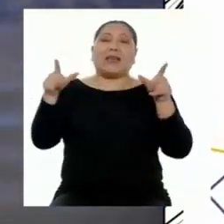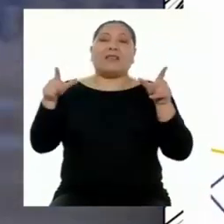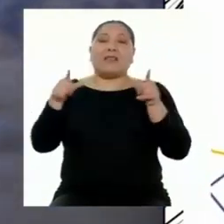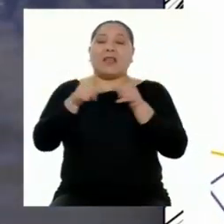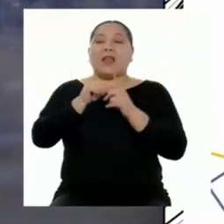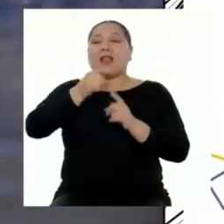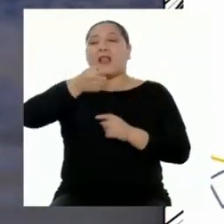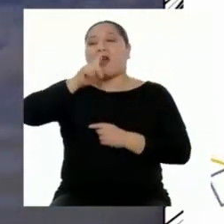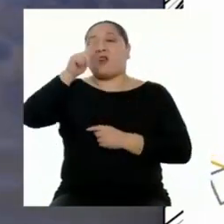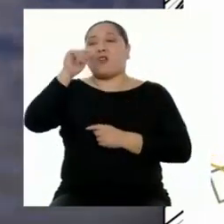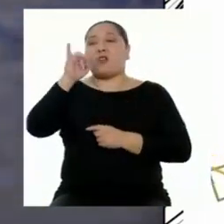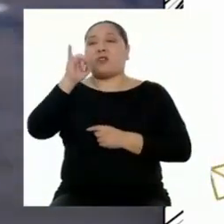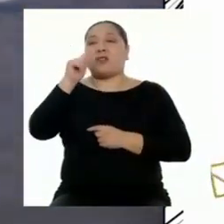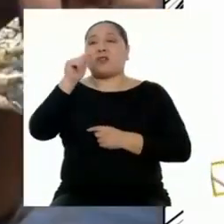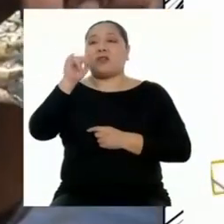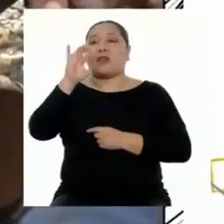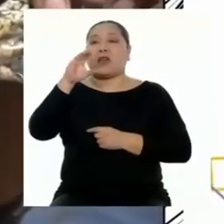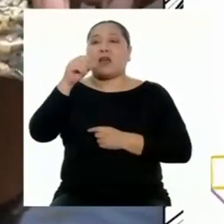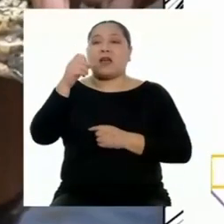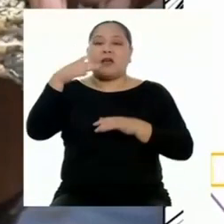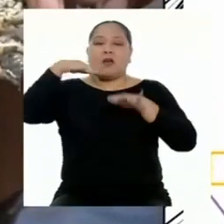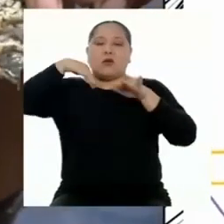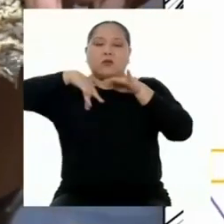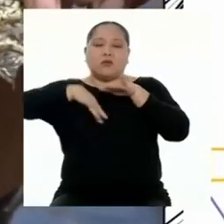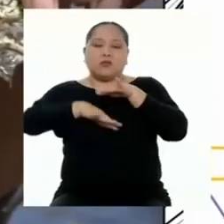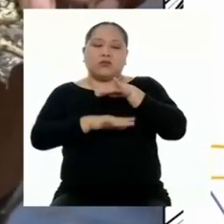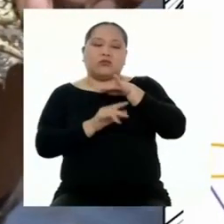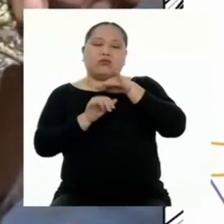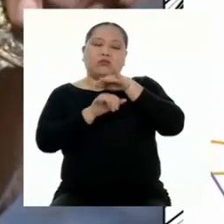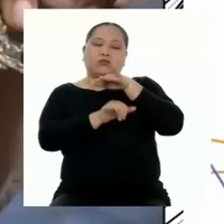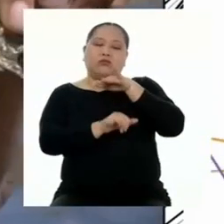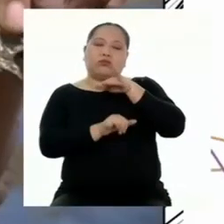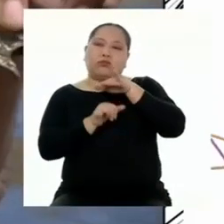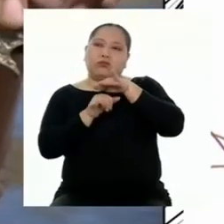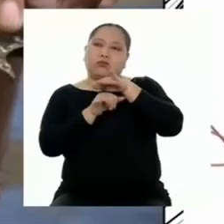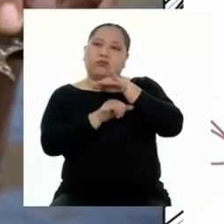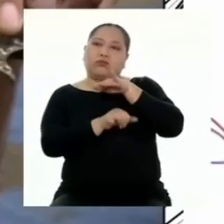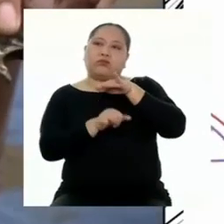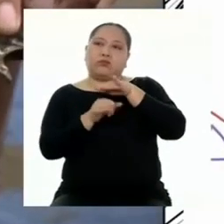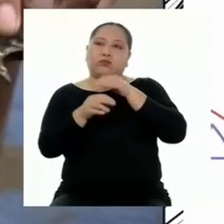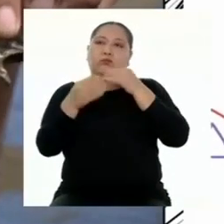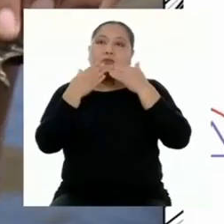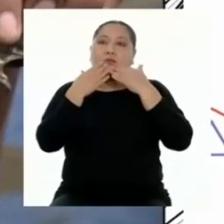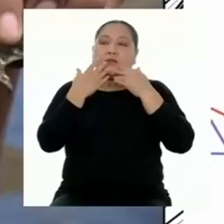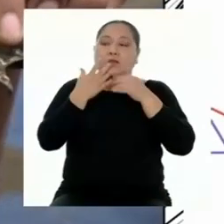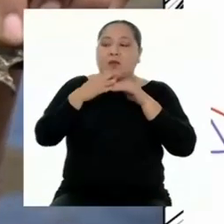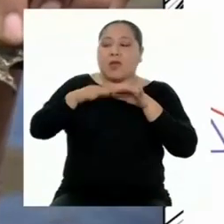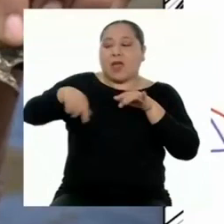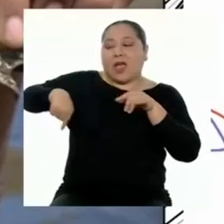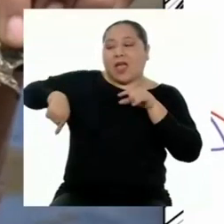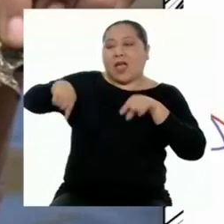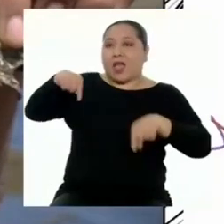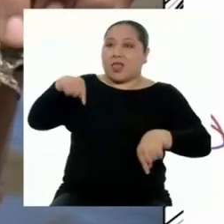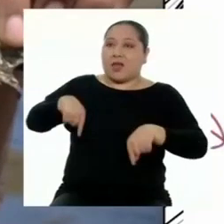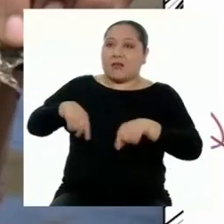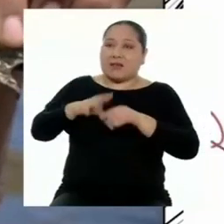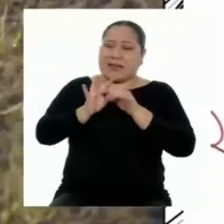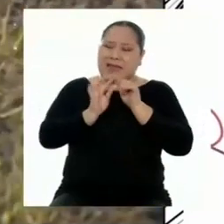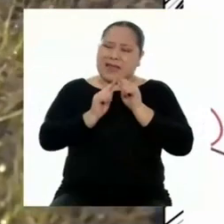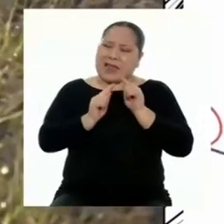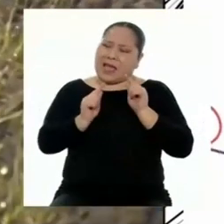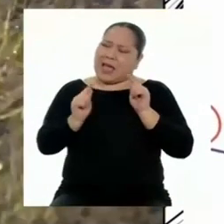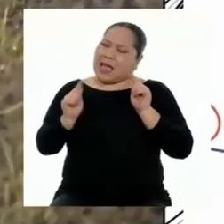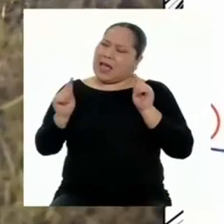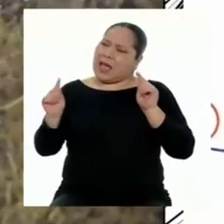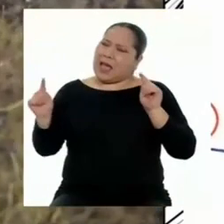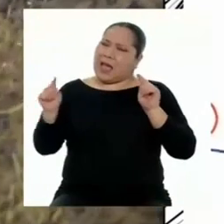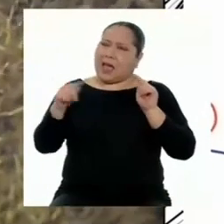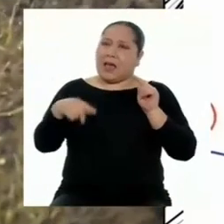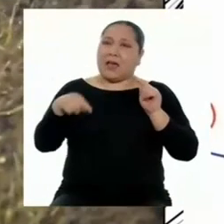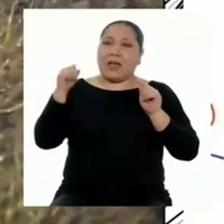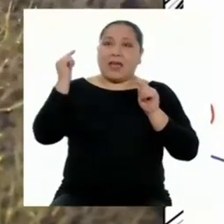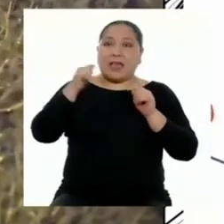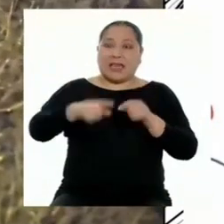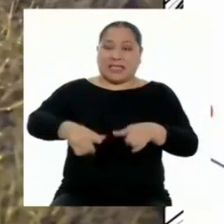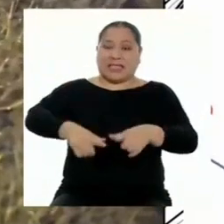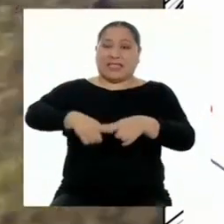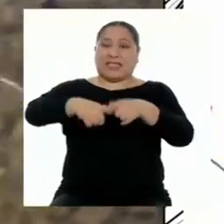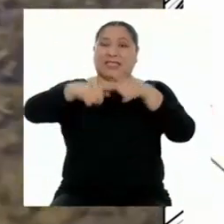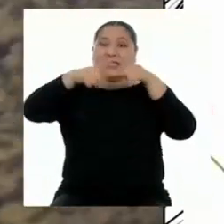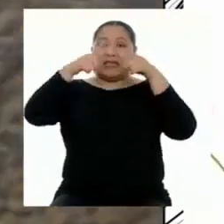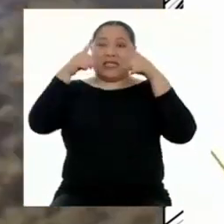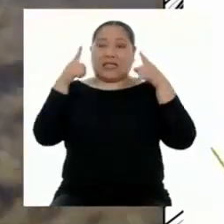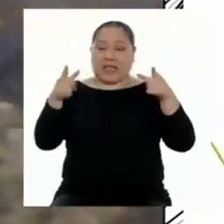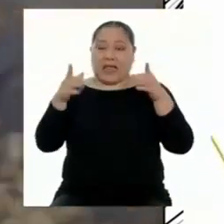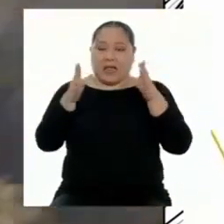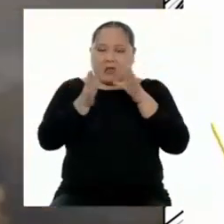de su tiempo bajo el agua. Gracias a sus patas traseras extremadamente largas, la rana gigante